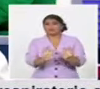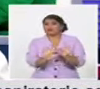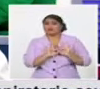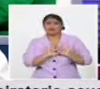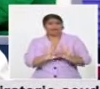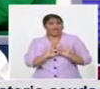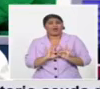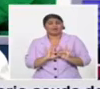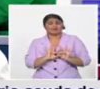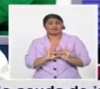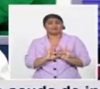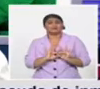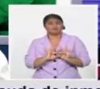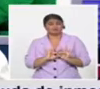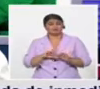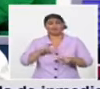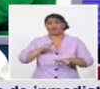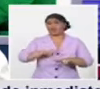también el